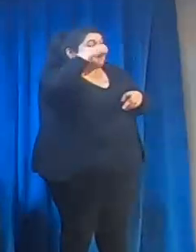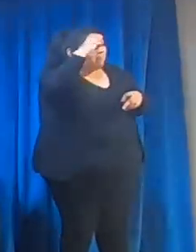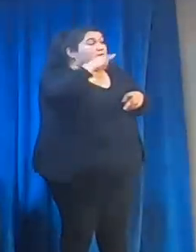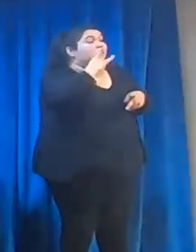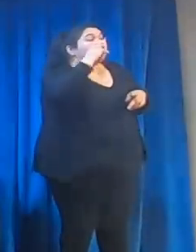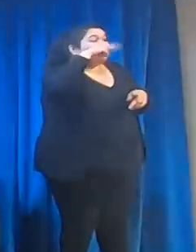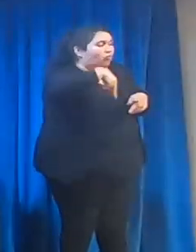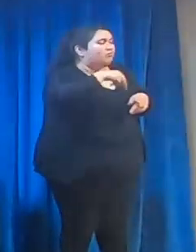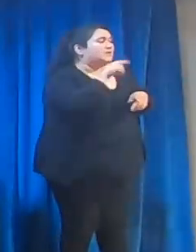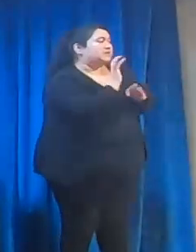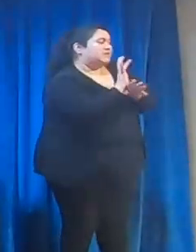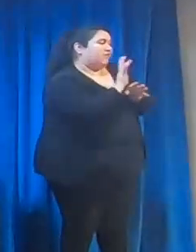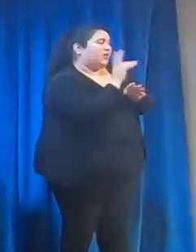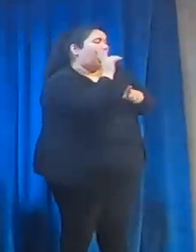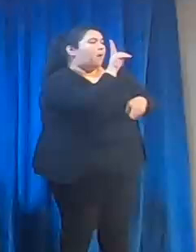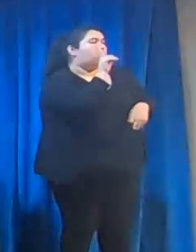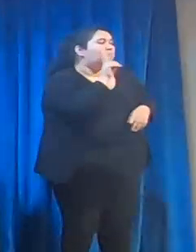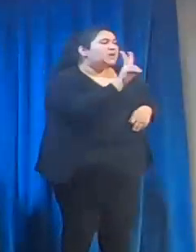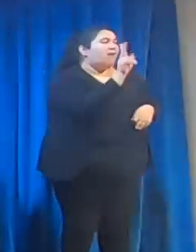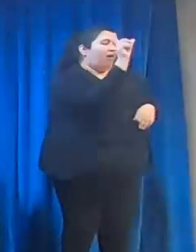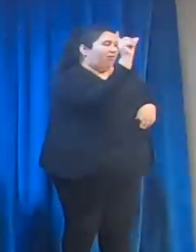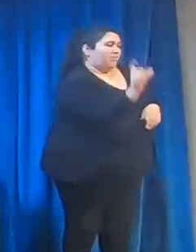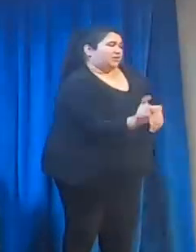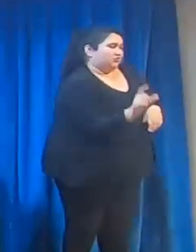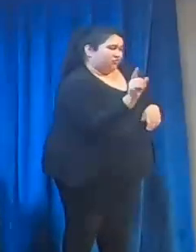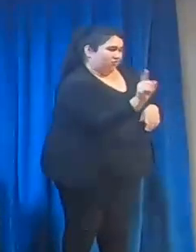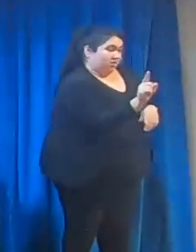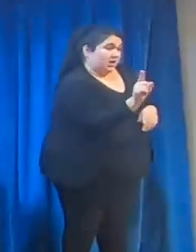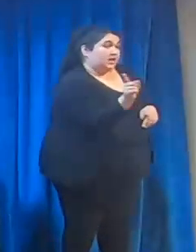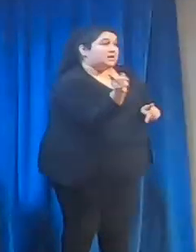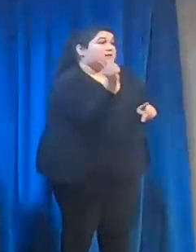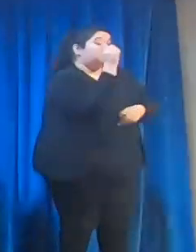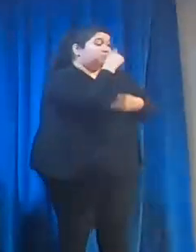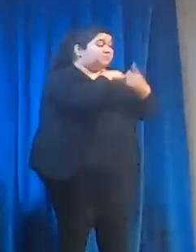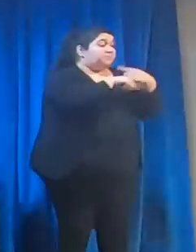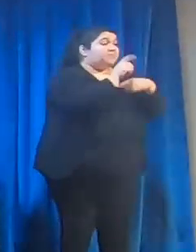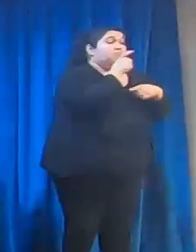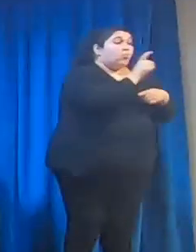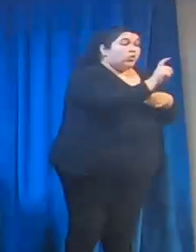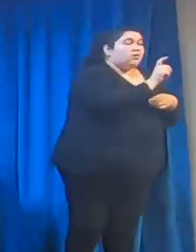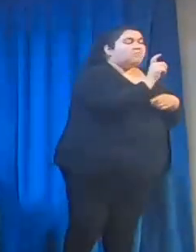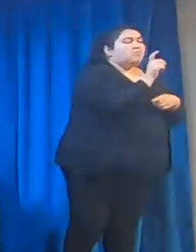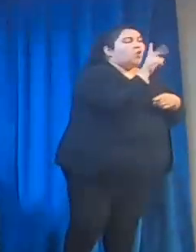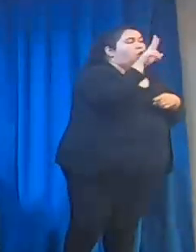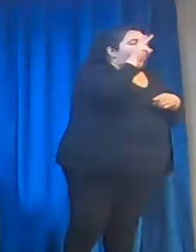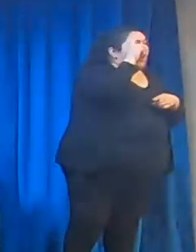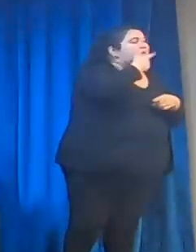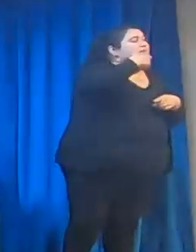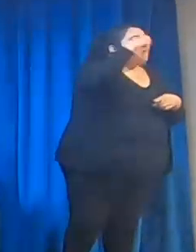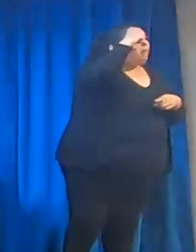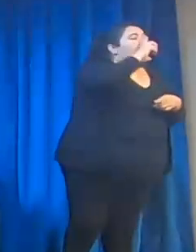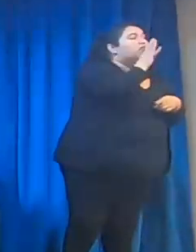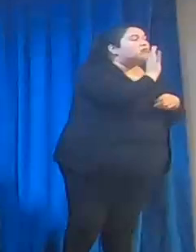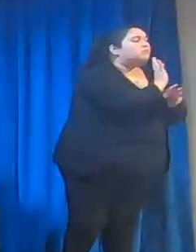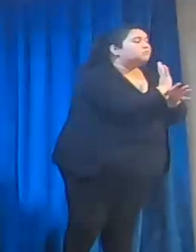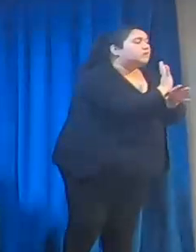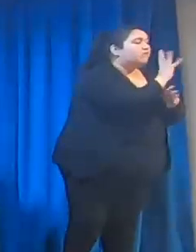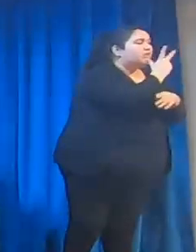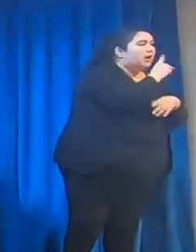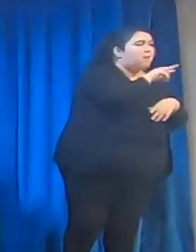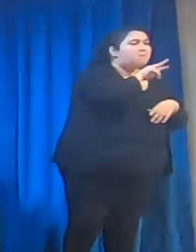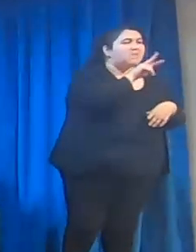alguien. Y si volvemos a la palabra respeto, en los vínculos que les propongo pensar, se trata de mirar a